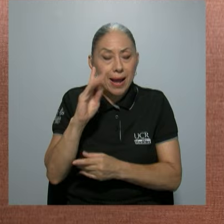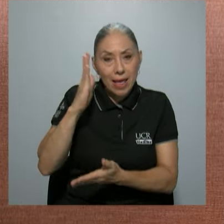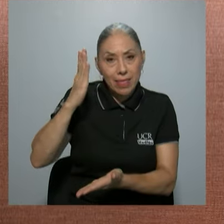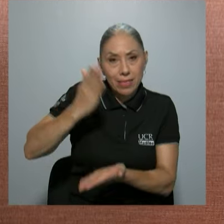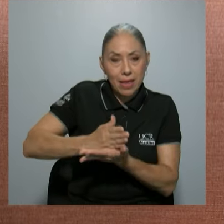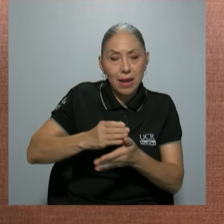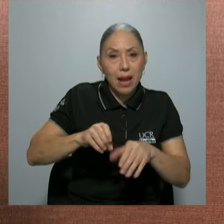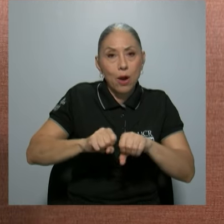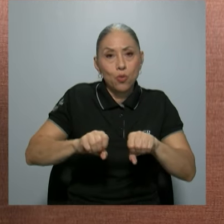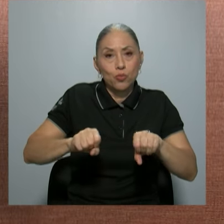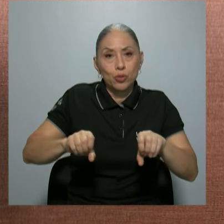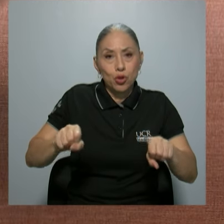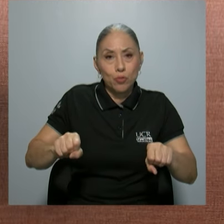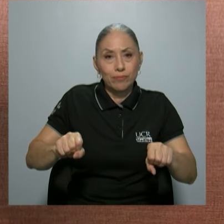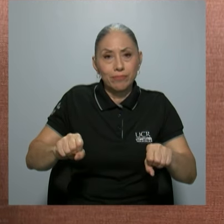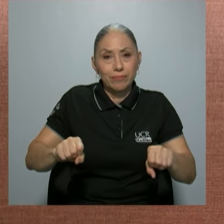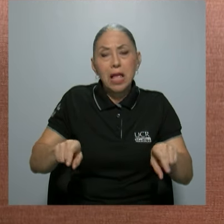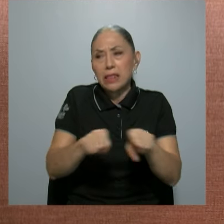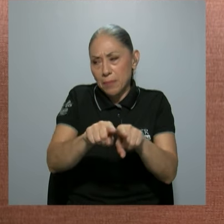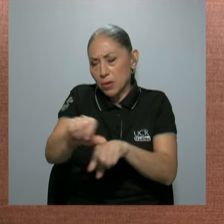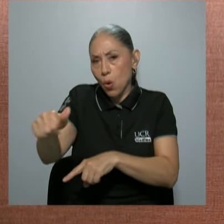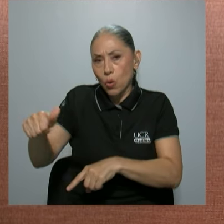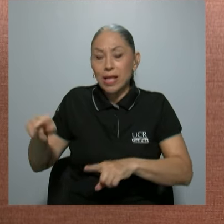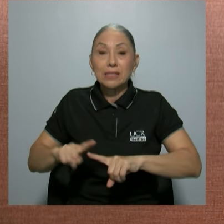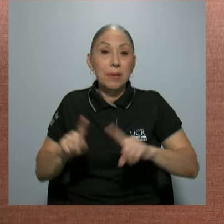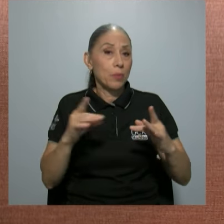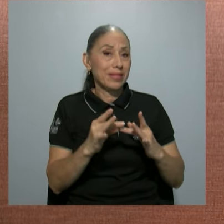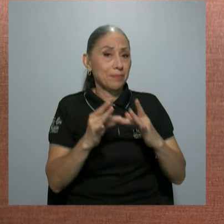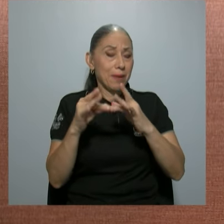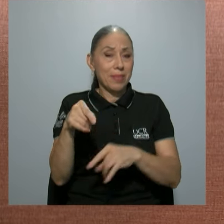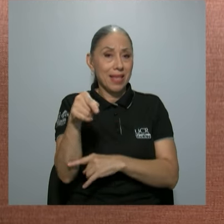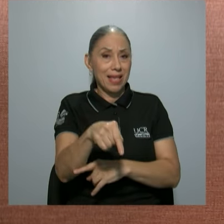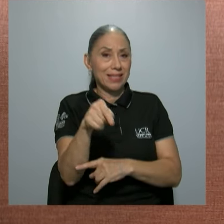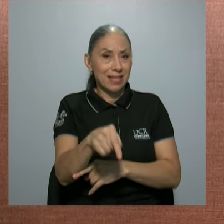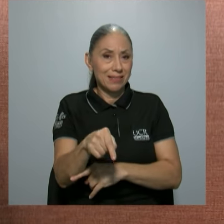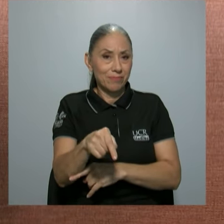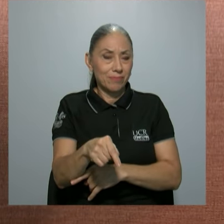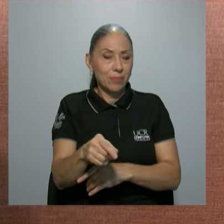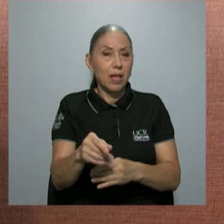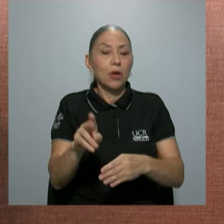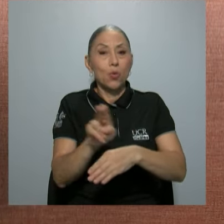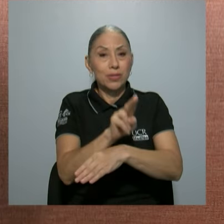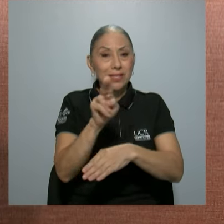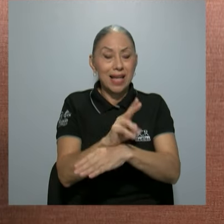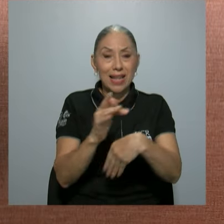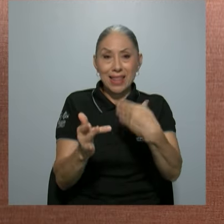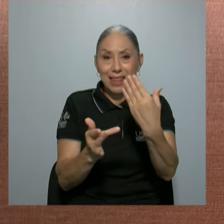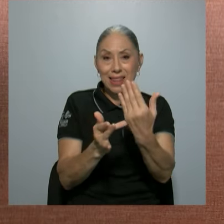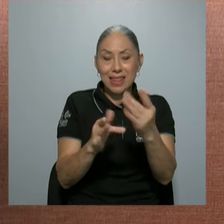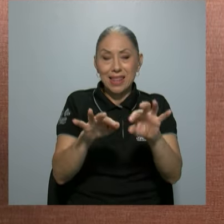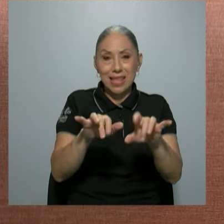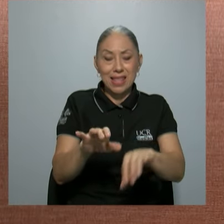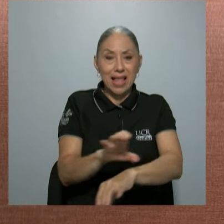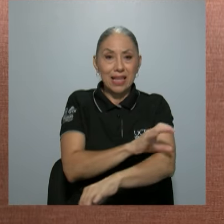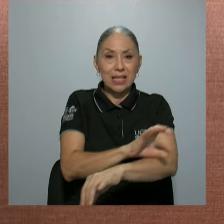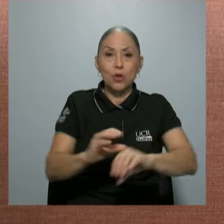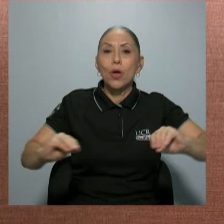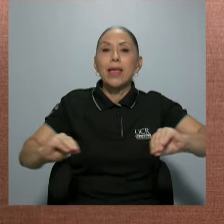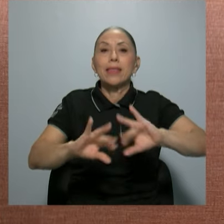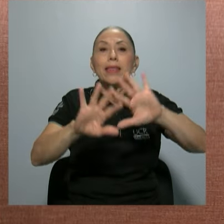la corrupción, entre otras, pero sobre todo esta de la digitalización y la transparencia total, por ejemplo, también en